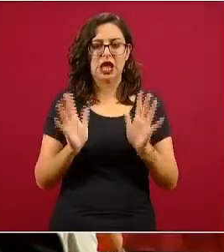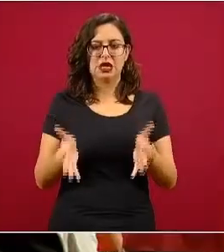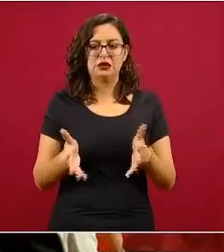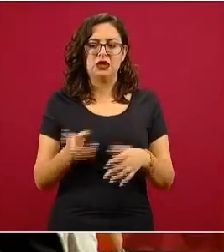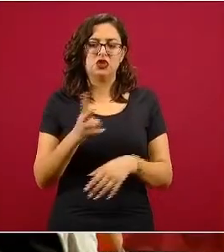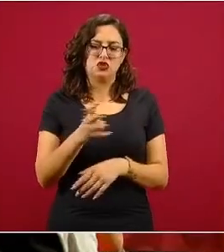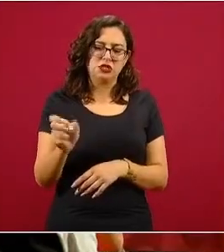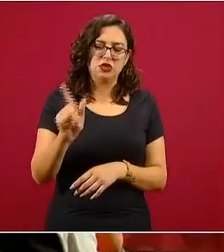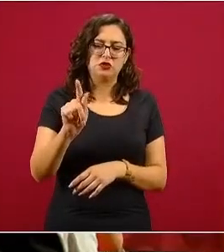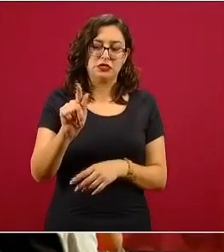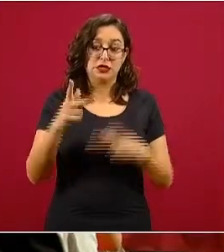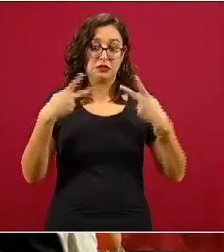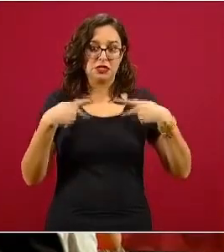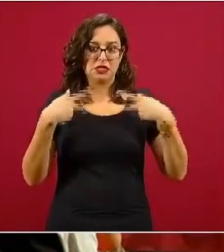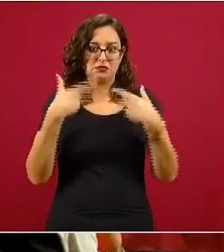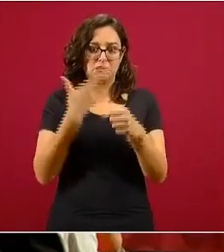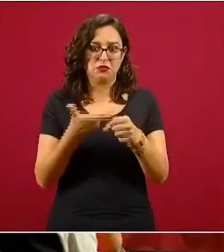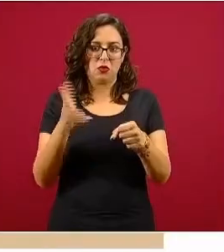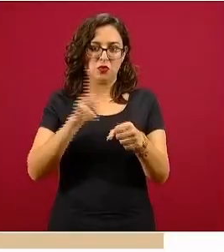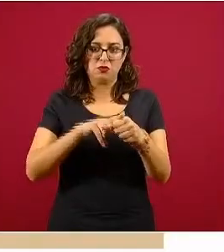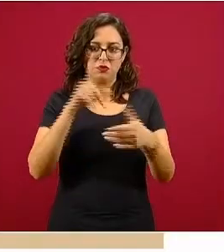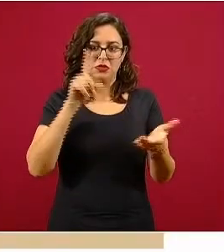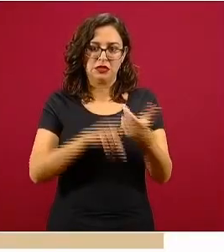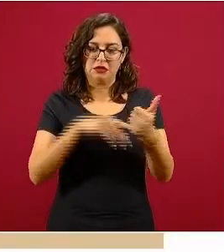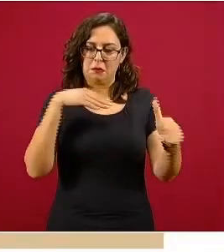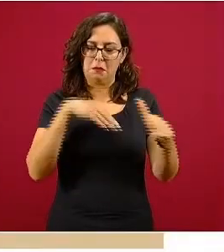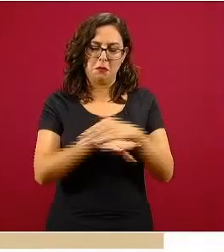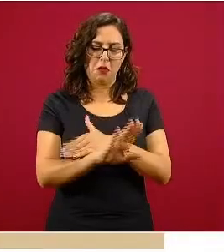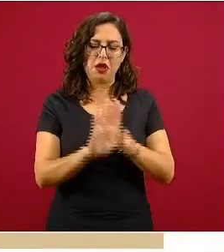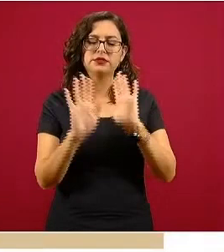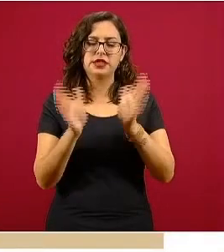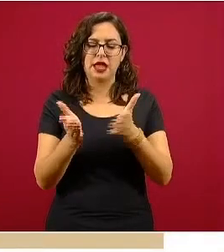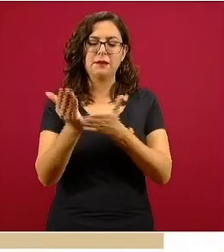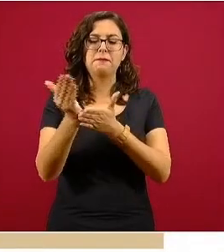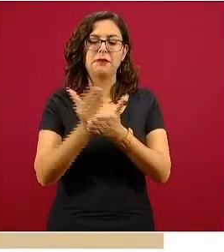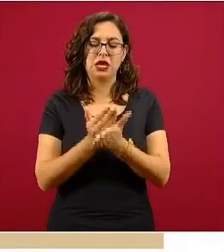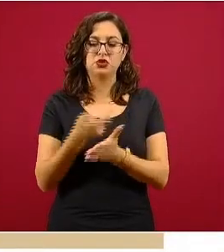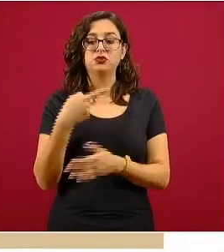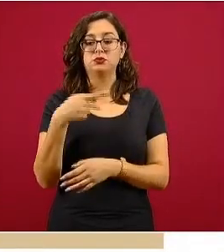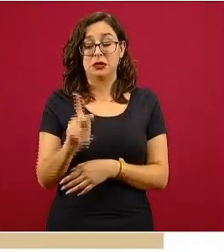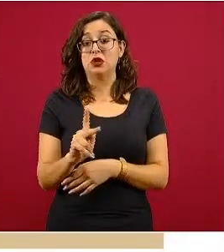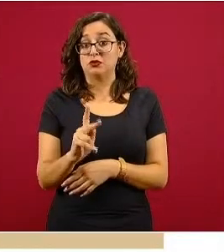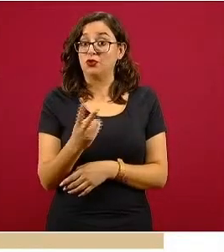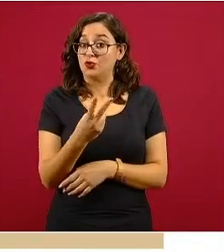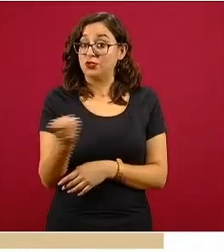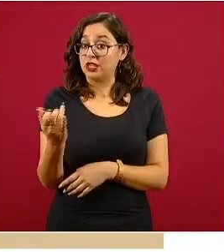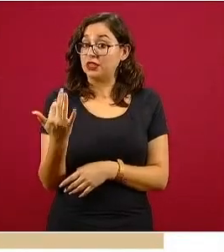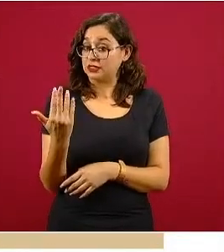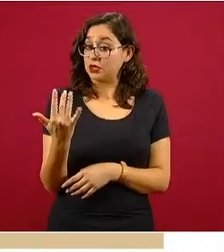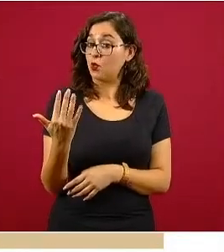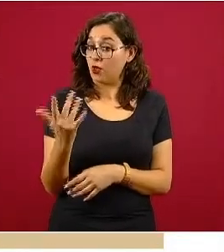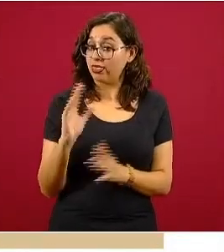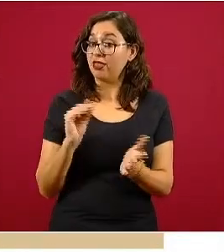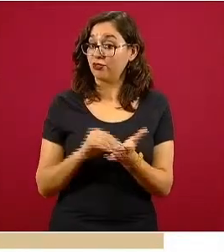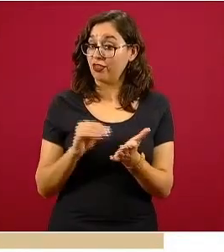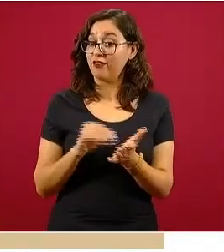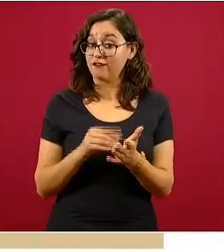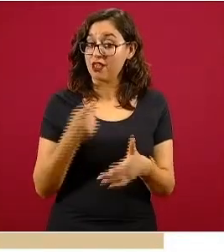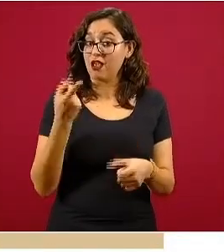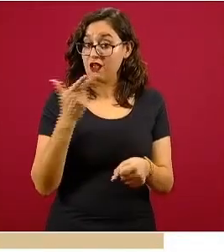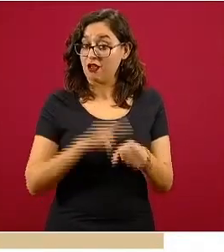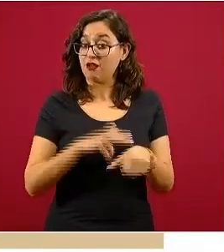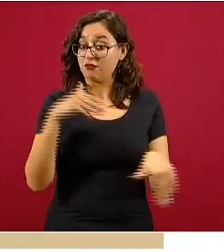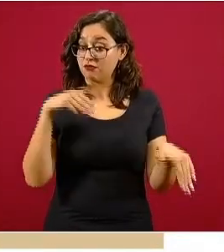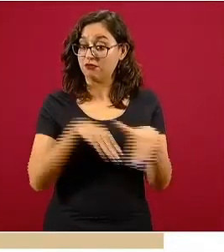de 270 personas hospitalizadas, pero todavía están alrededor de las 250, congruente con lo que veíamos en la curva